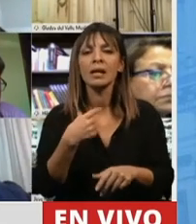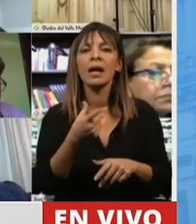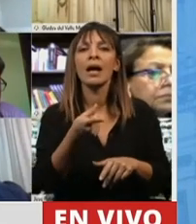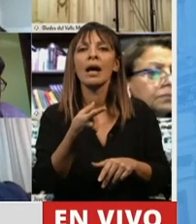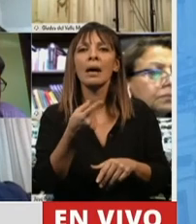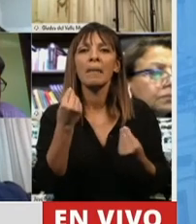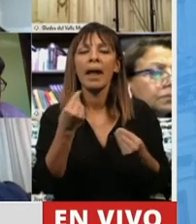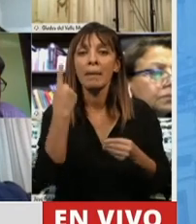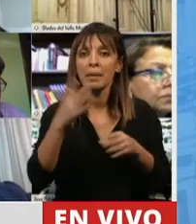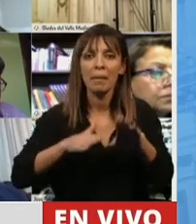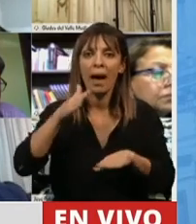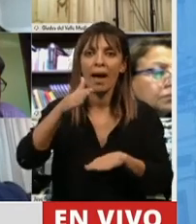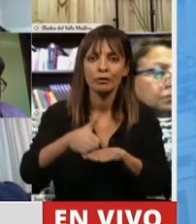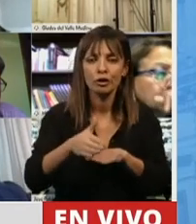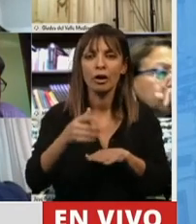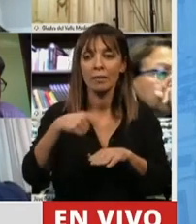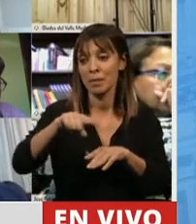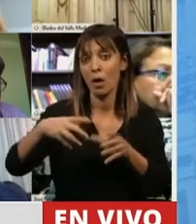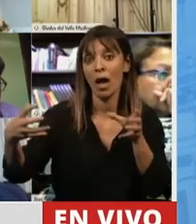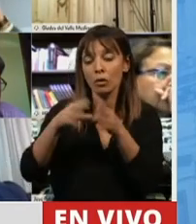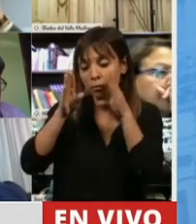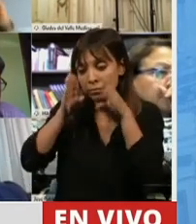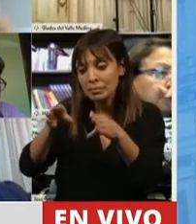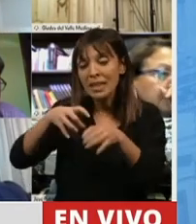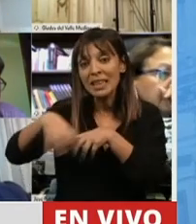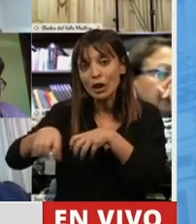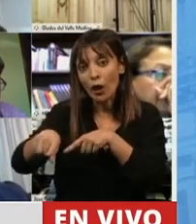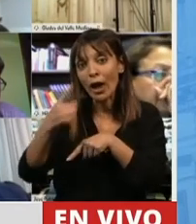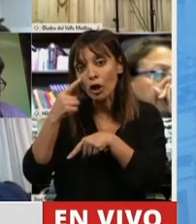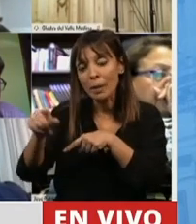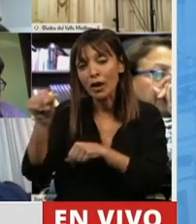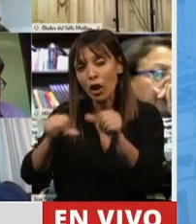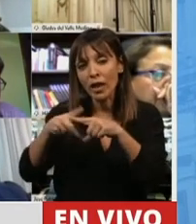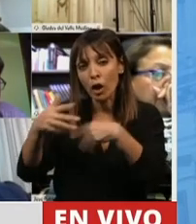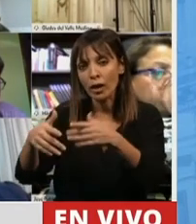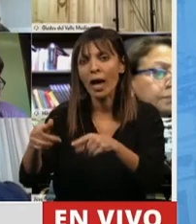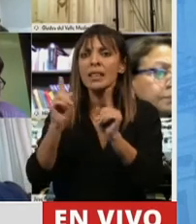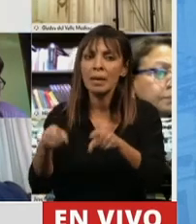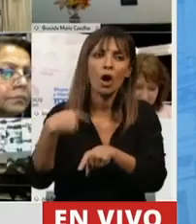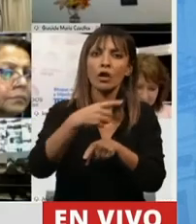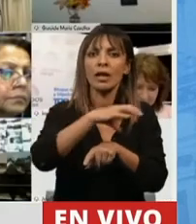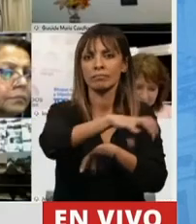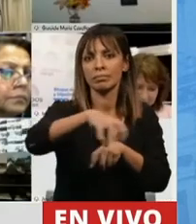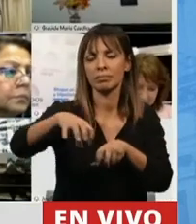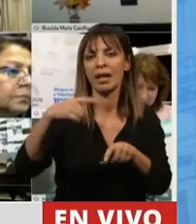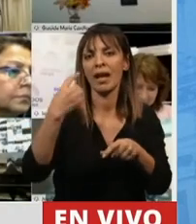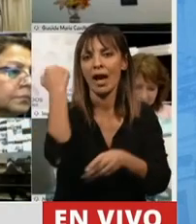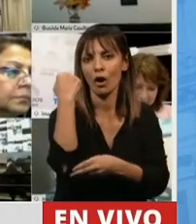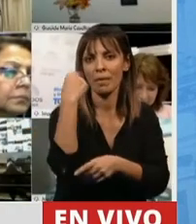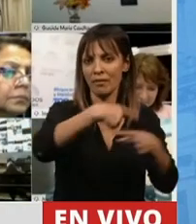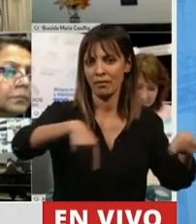un primer paso y que esto que hacemos con este sector lo podamos hacer indiscriminadamente con el resto de la economía. Hago votos